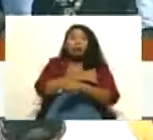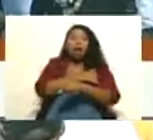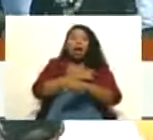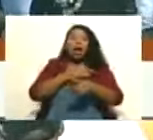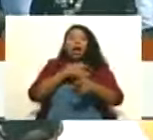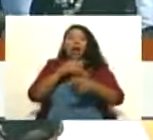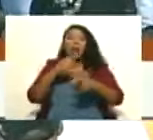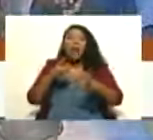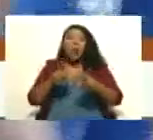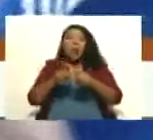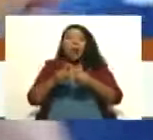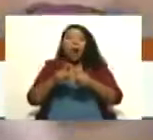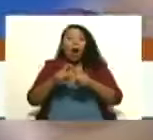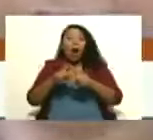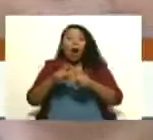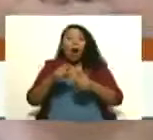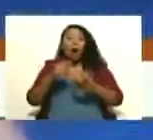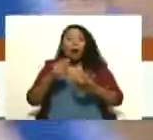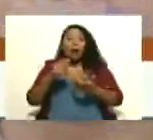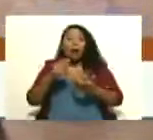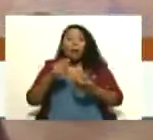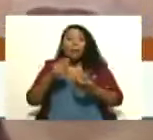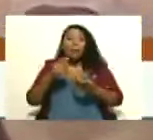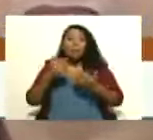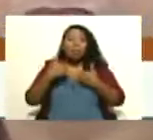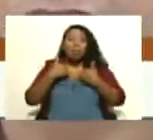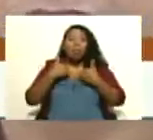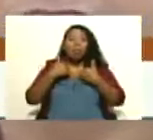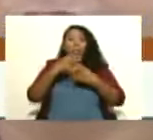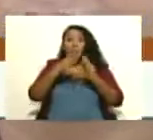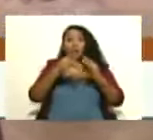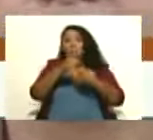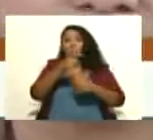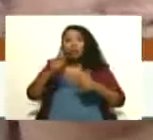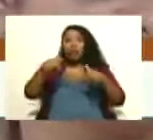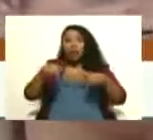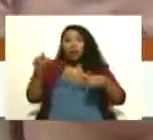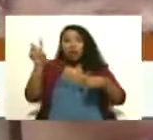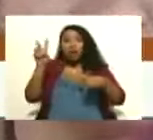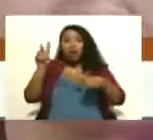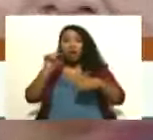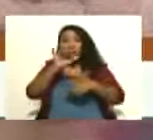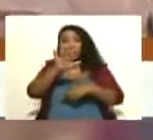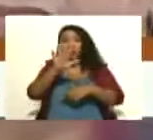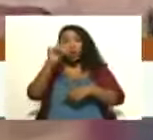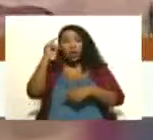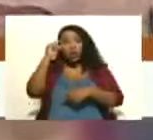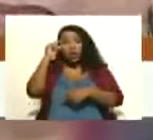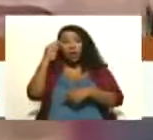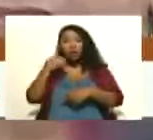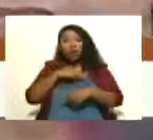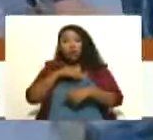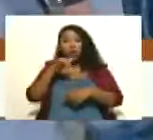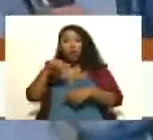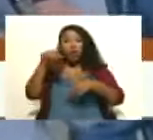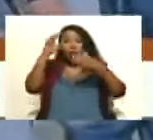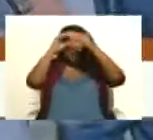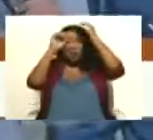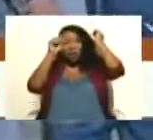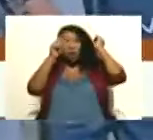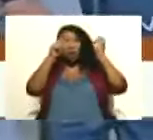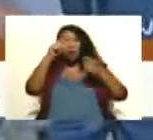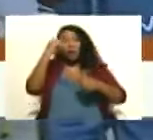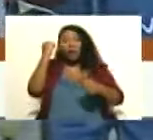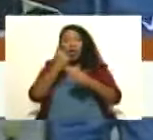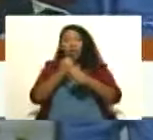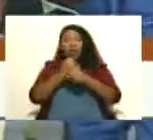patria, herir de muerte a nuestra república. En estos cinco días, trabajadoras y trabajadores de